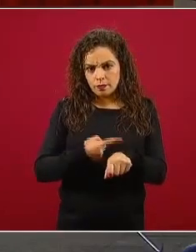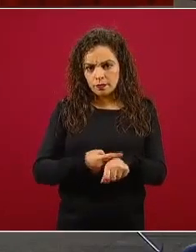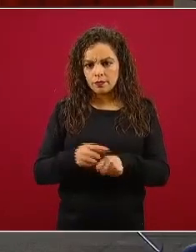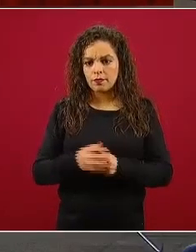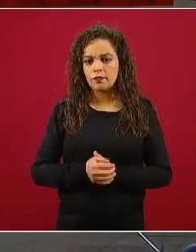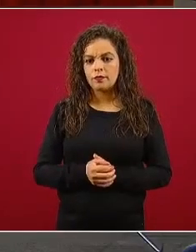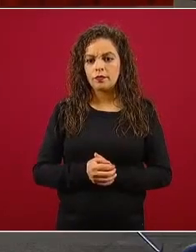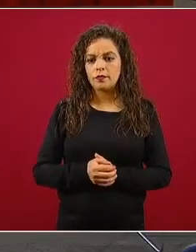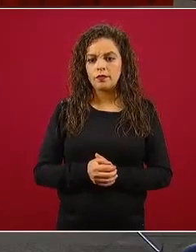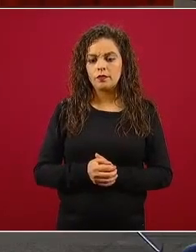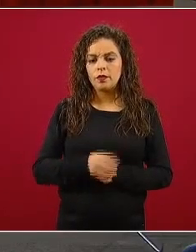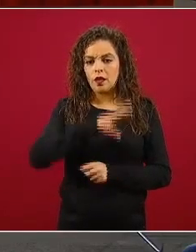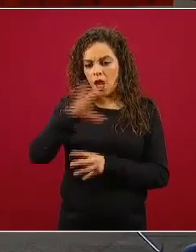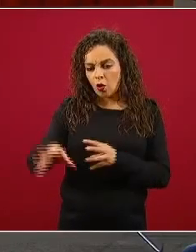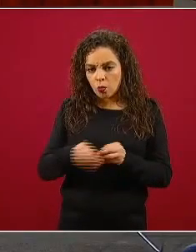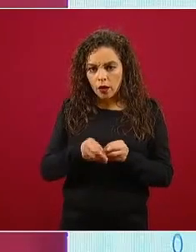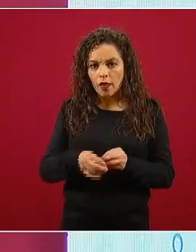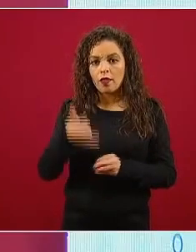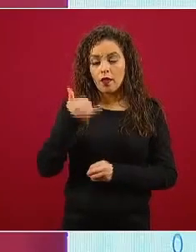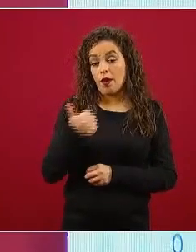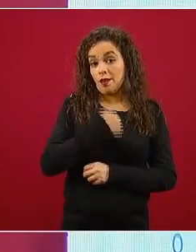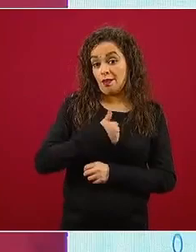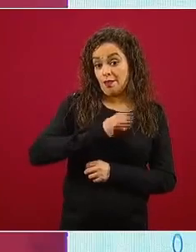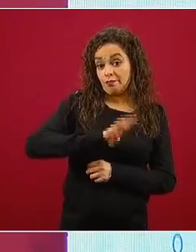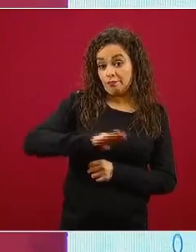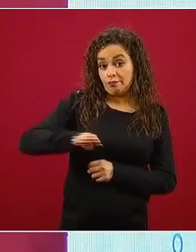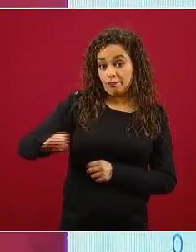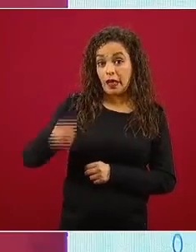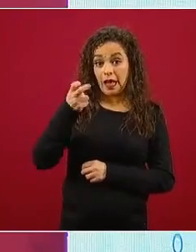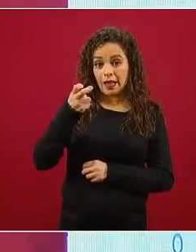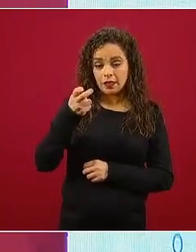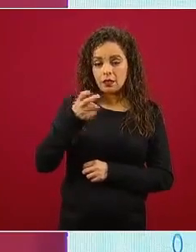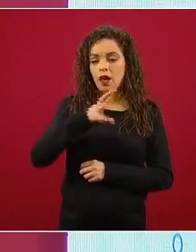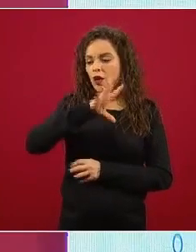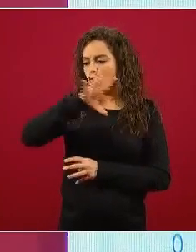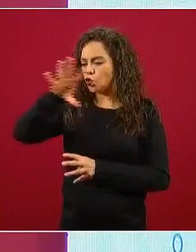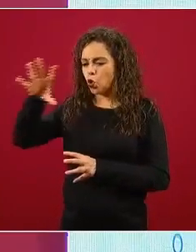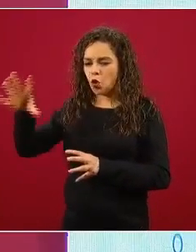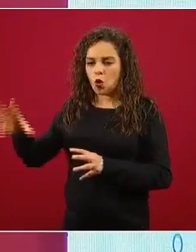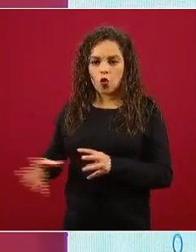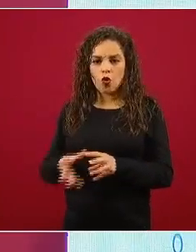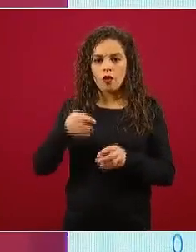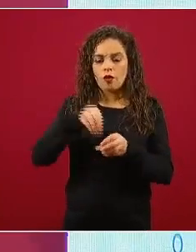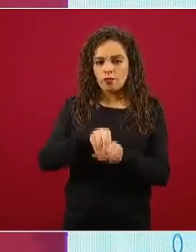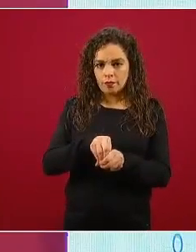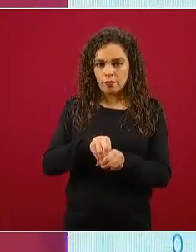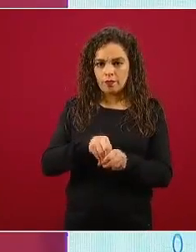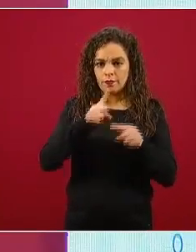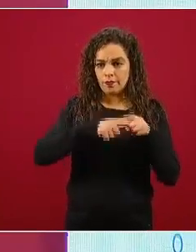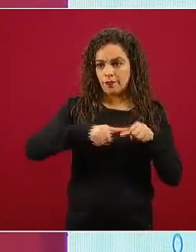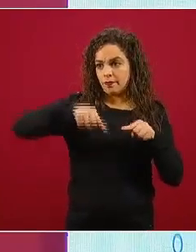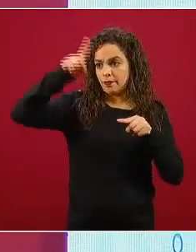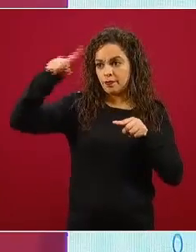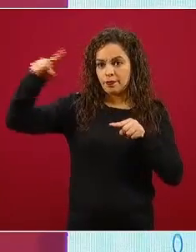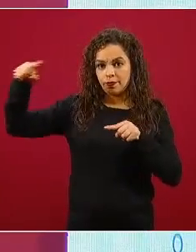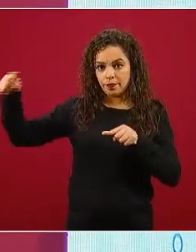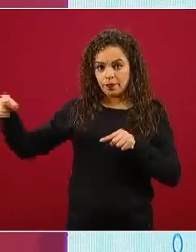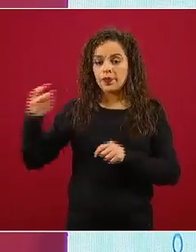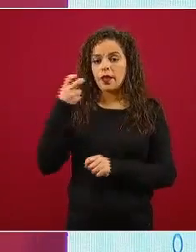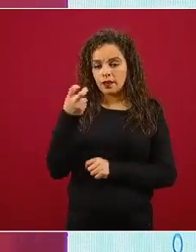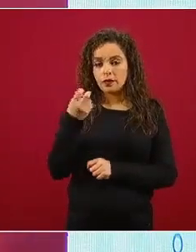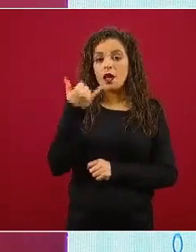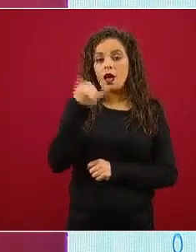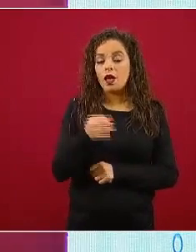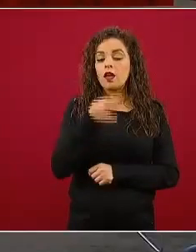defunciones, las integramos a la estadística que presentamos todos los días y la comunicamos en tiempo real. Con el